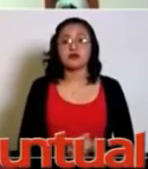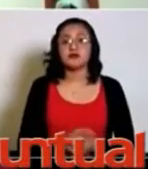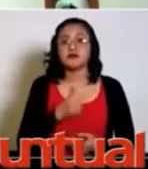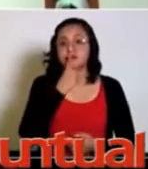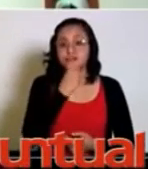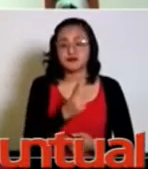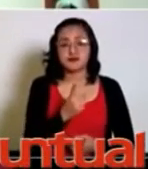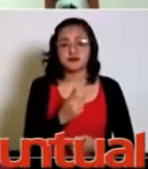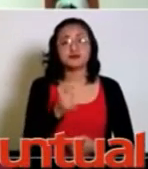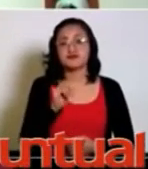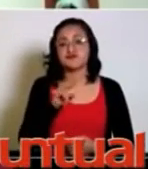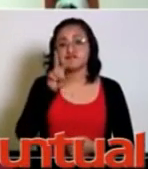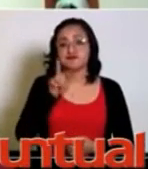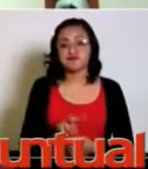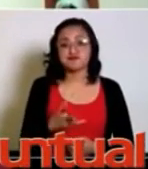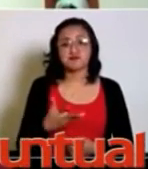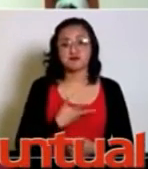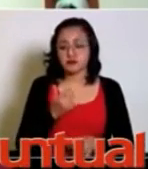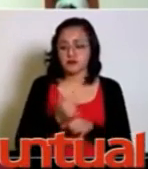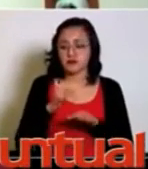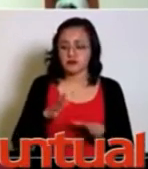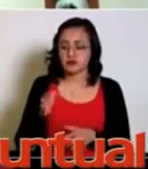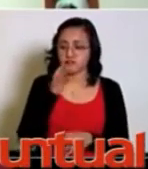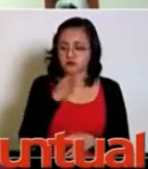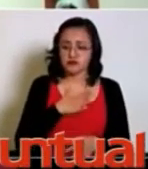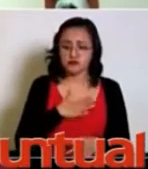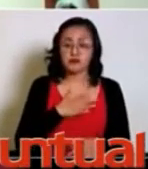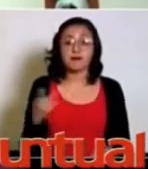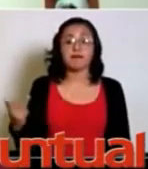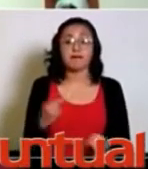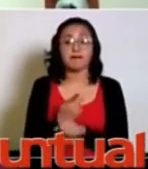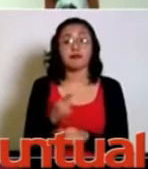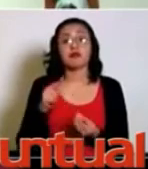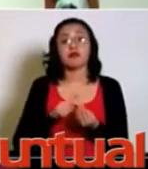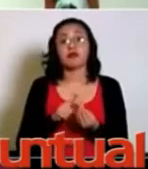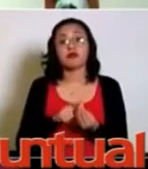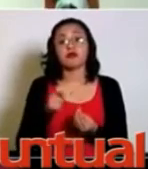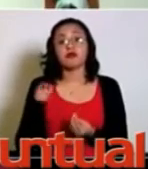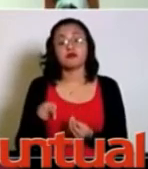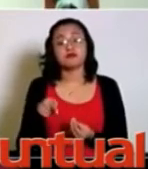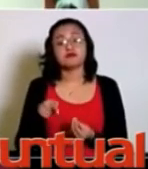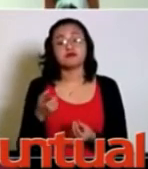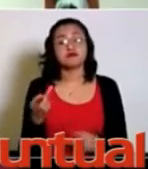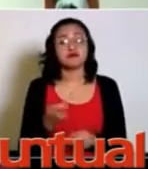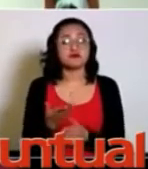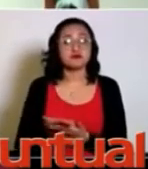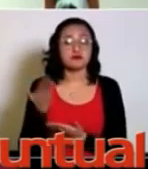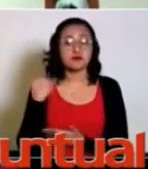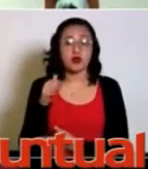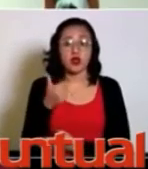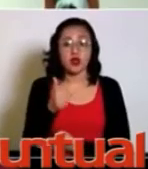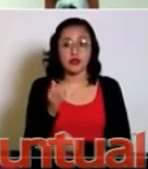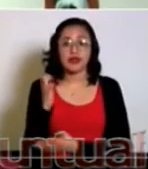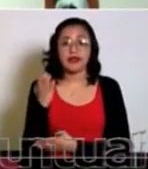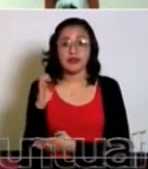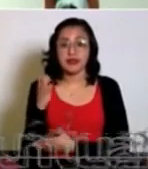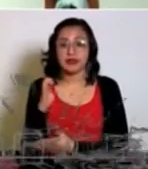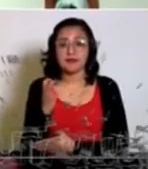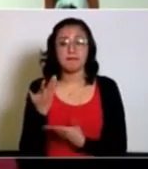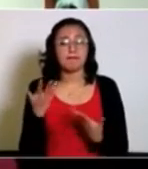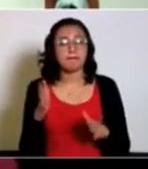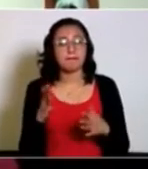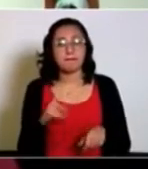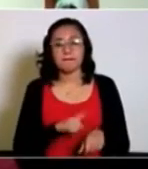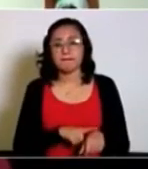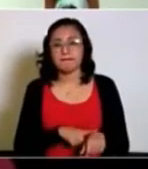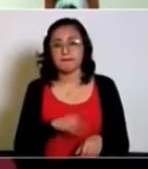comentarte que efectivamente tuvimos información. Este es un incidente que se presentó el pasado 11 de enero, alrededor